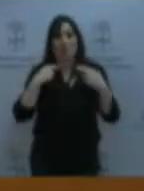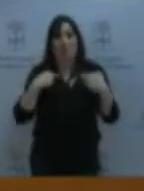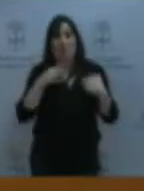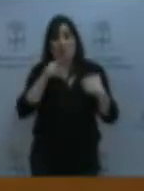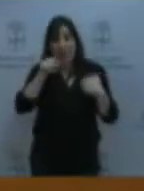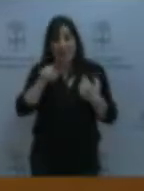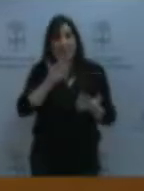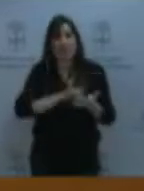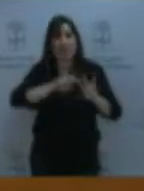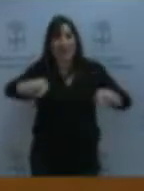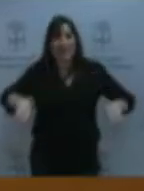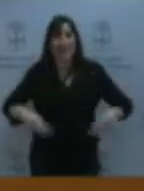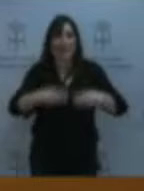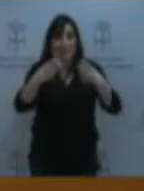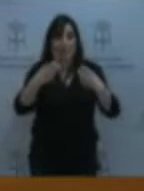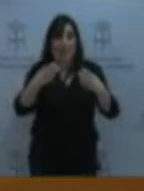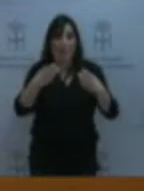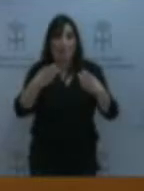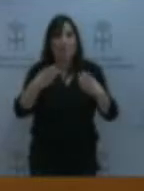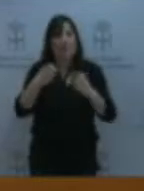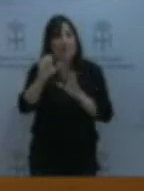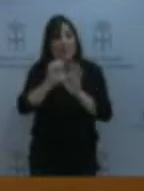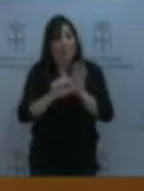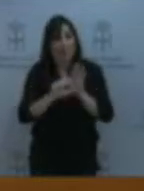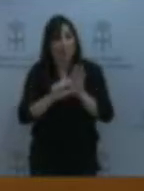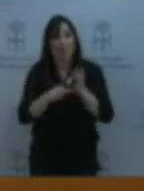EBEP se puedan articular medidas